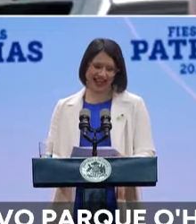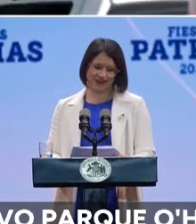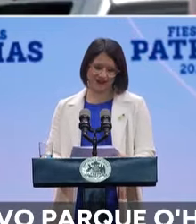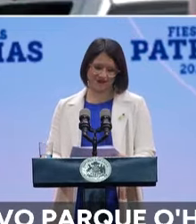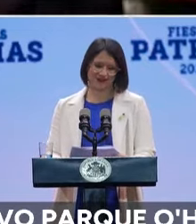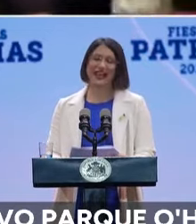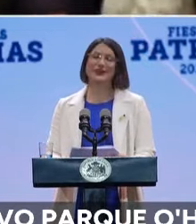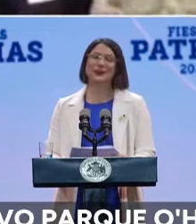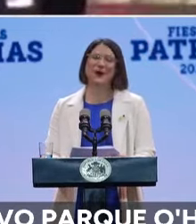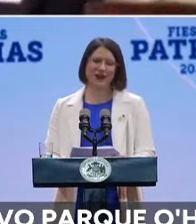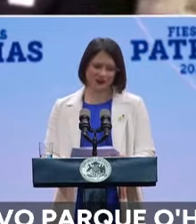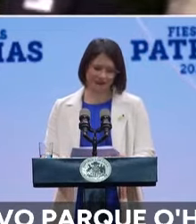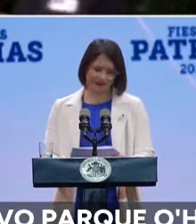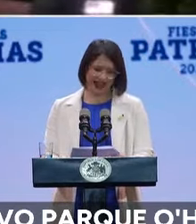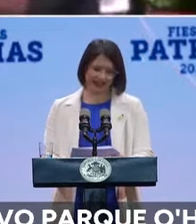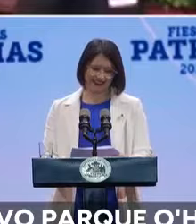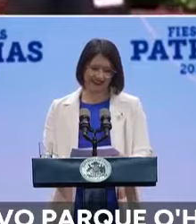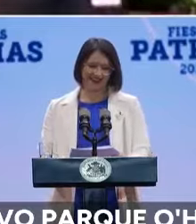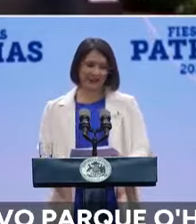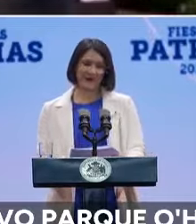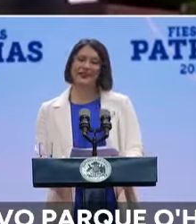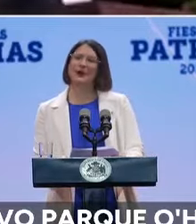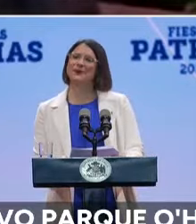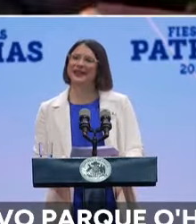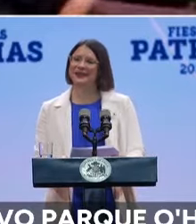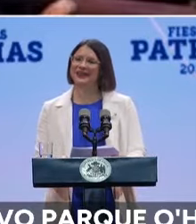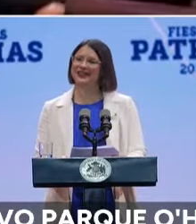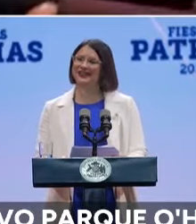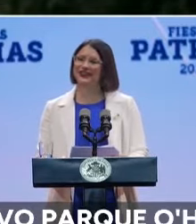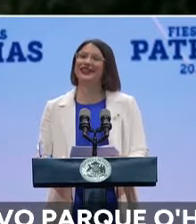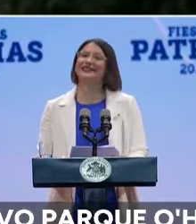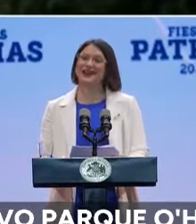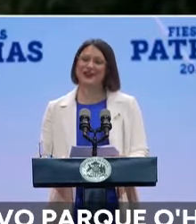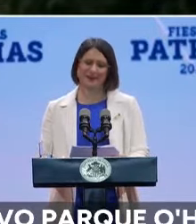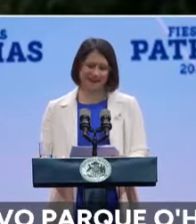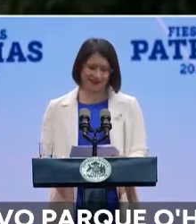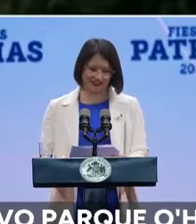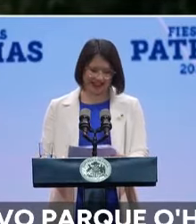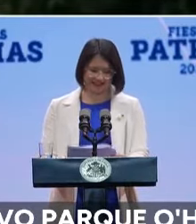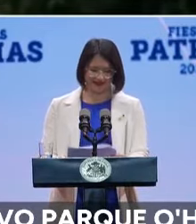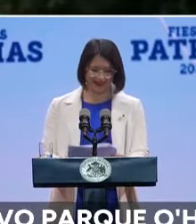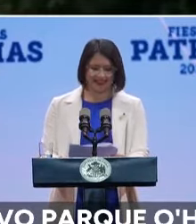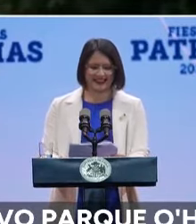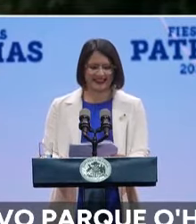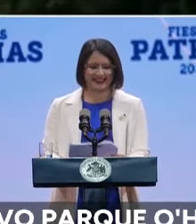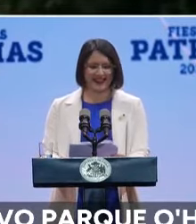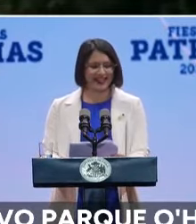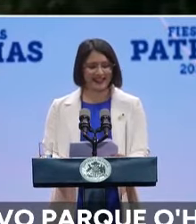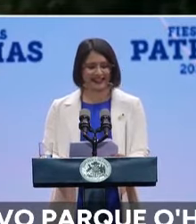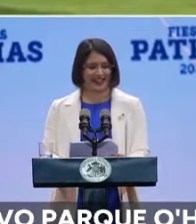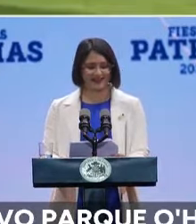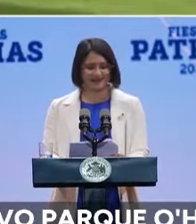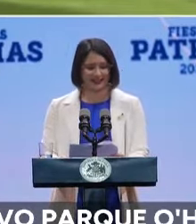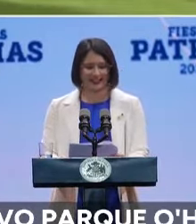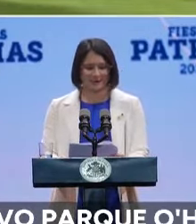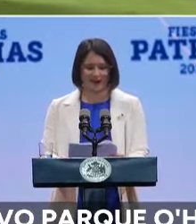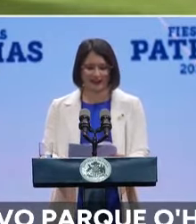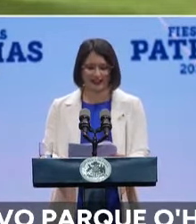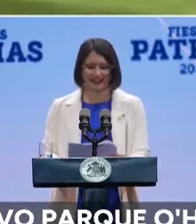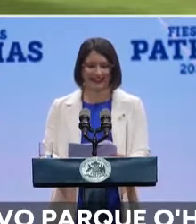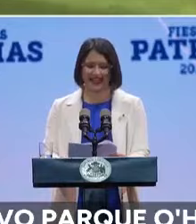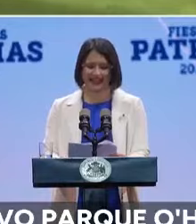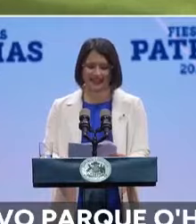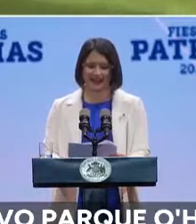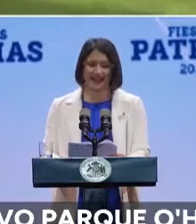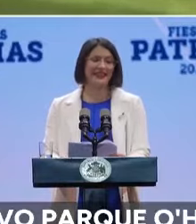servicio secreto de Estados Unidos es una pieza clave, ya que nuevamente está en la mira por sus fallas en la protección de Donald Trump. Pero una